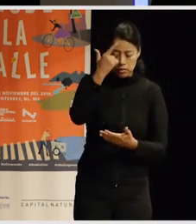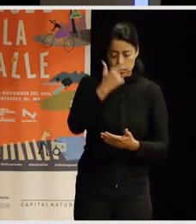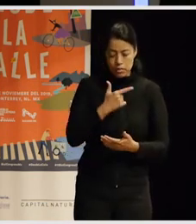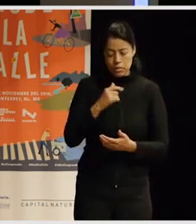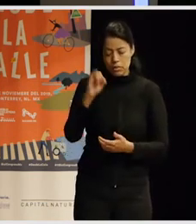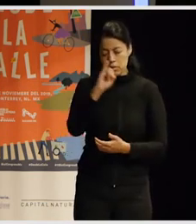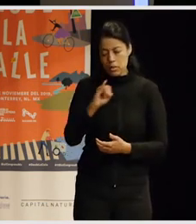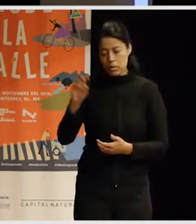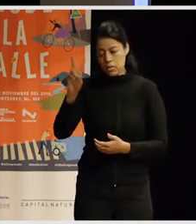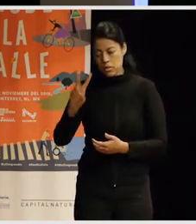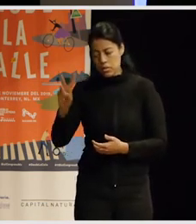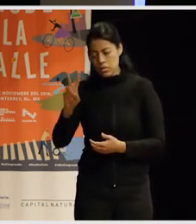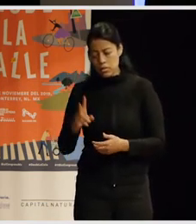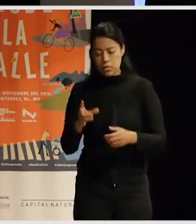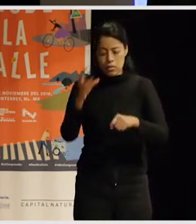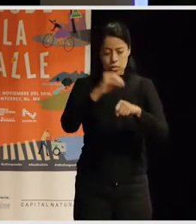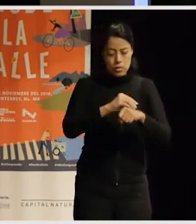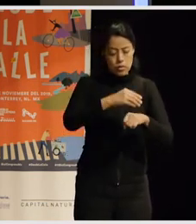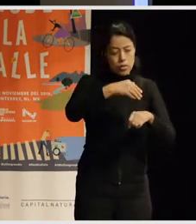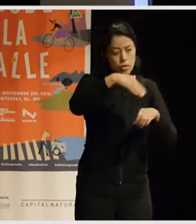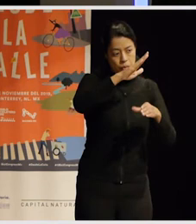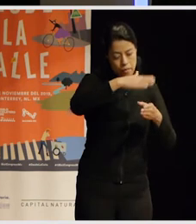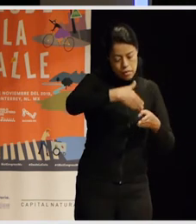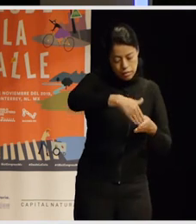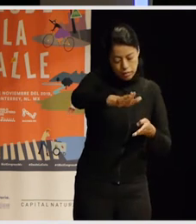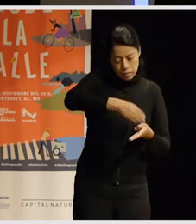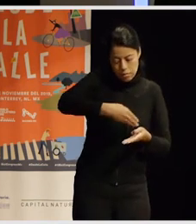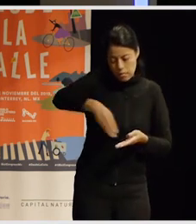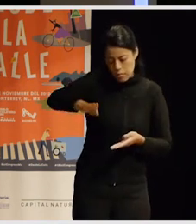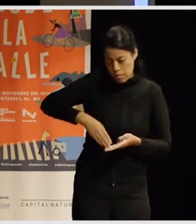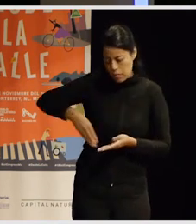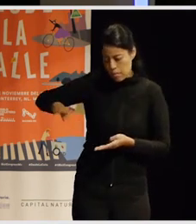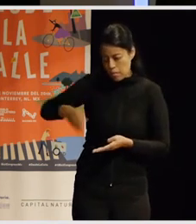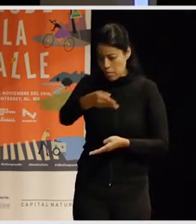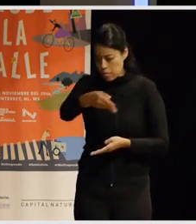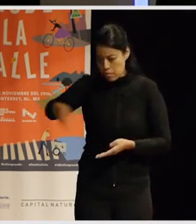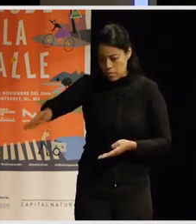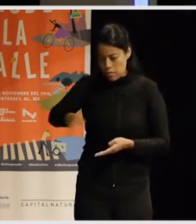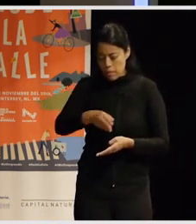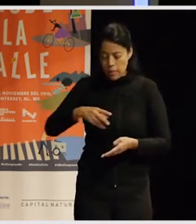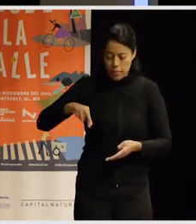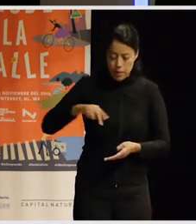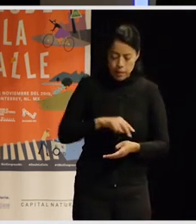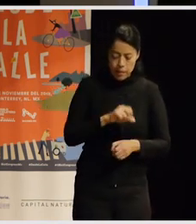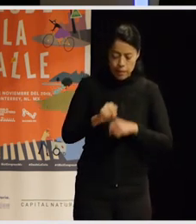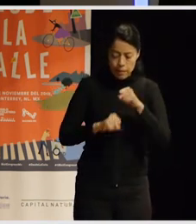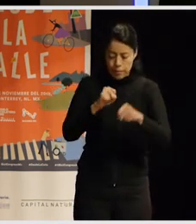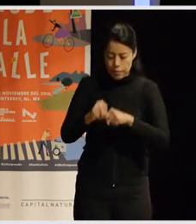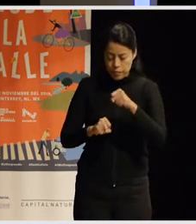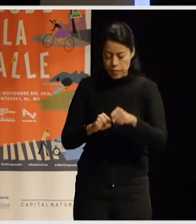a viernes estuvimos marcando las intersecciones y las intersecciones ciclistas los esténciles